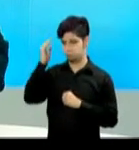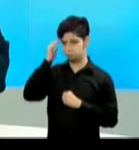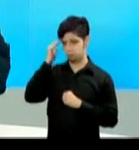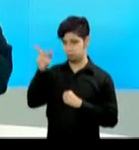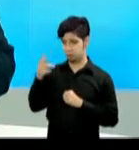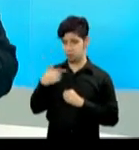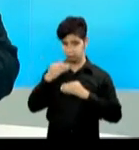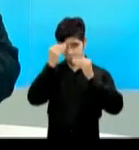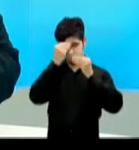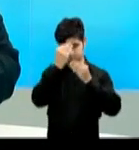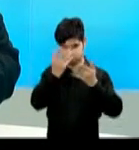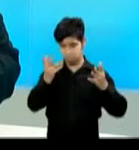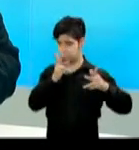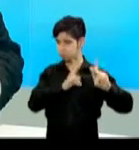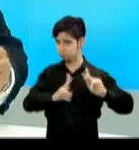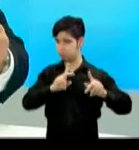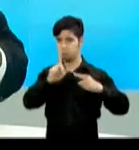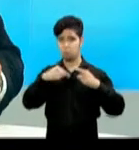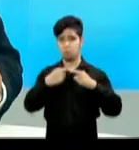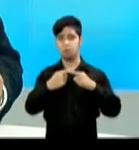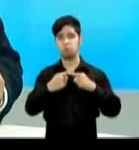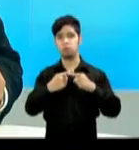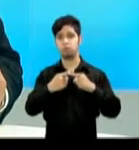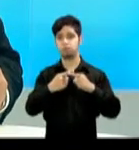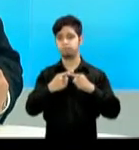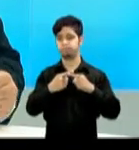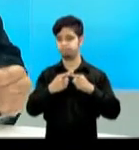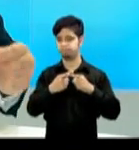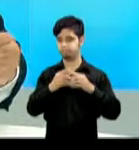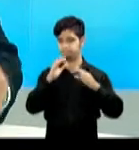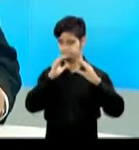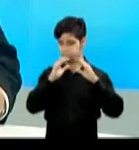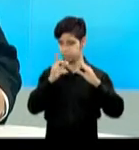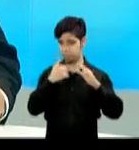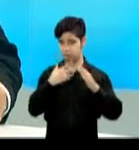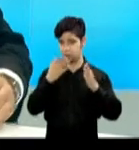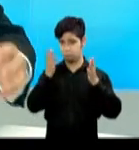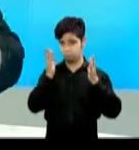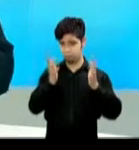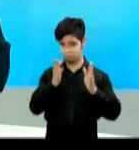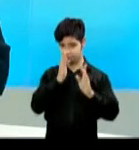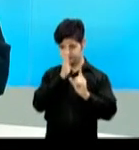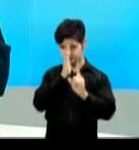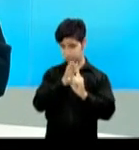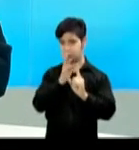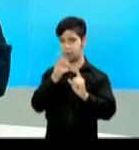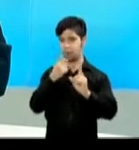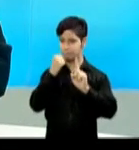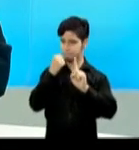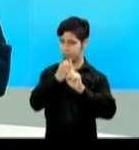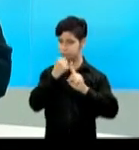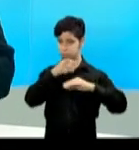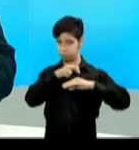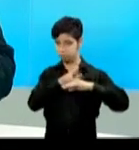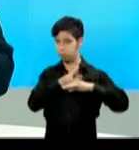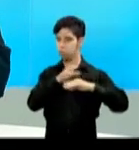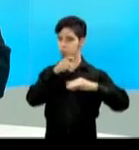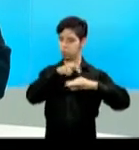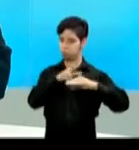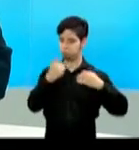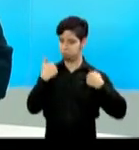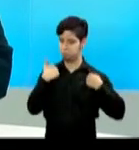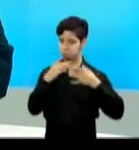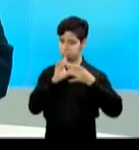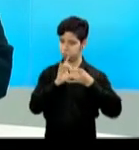comunidad, especialmente cuando hablamos la relación directa que existe sobre el impacto en el país. Puerto Rico tiene que ver algo con esto y Puerto Rico de